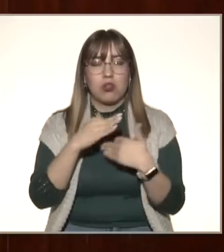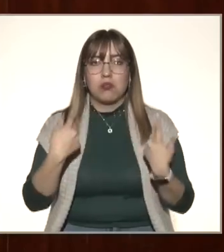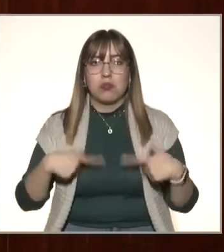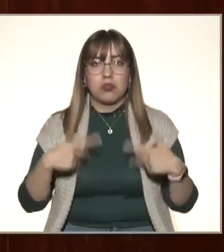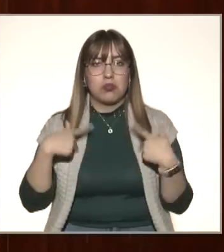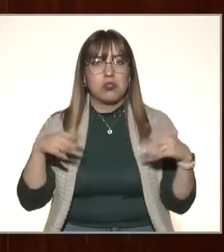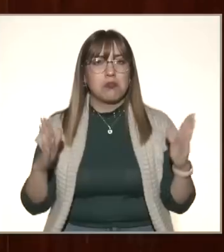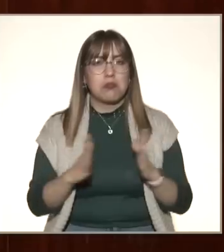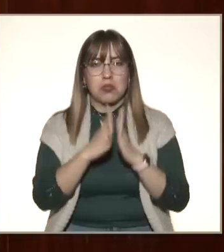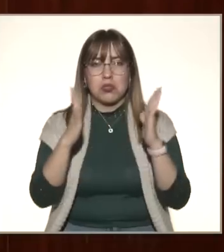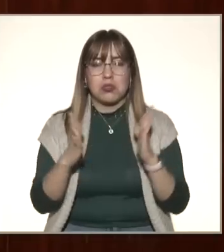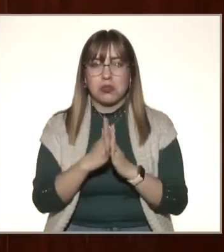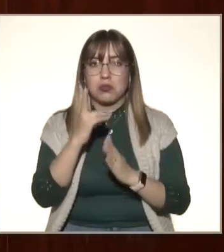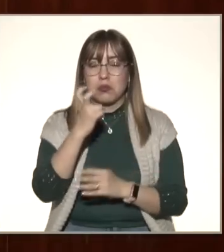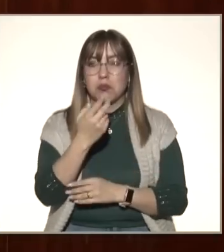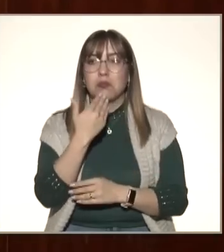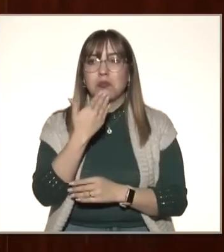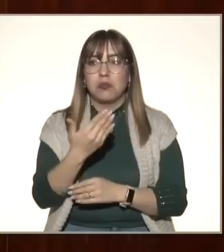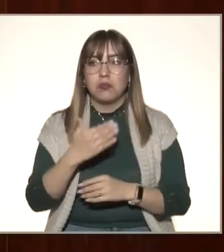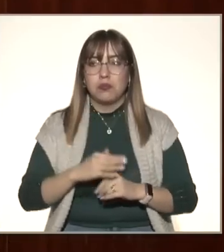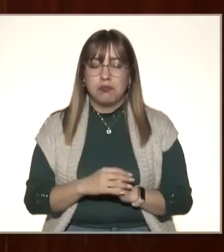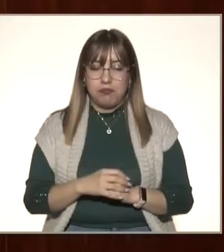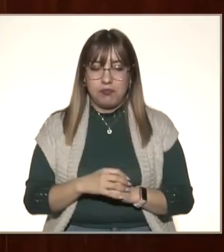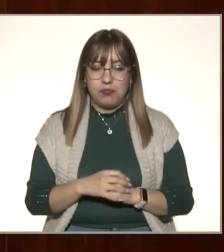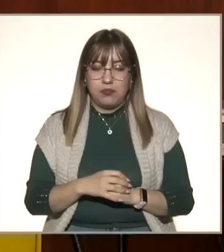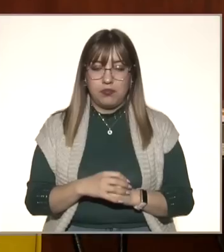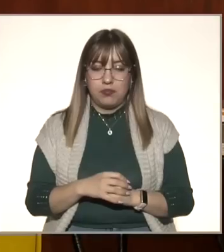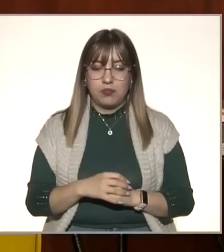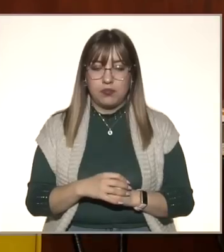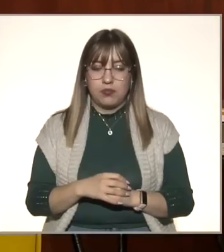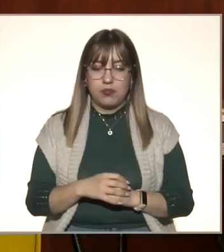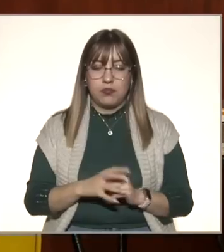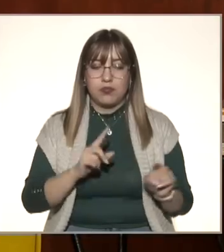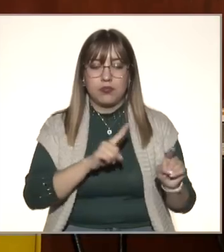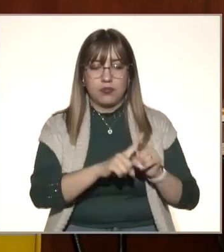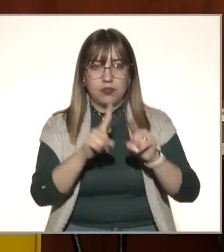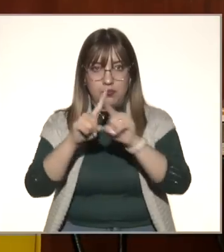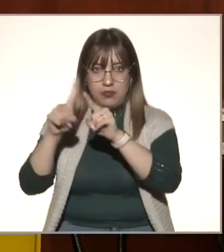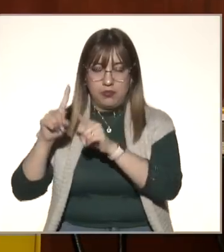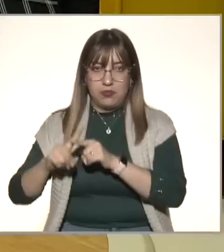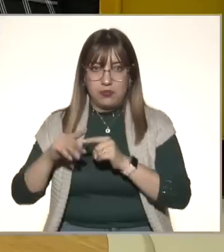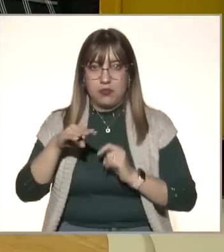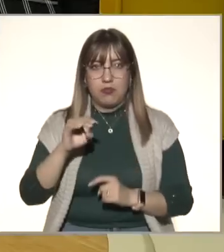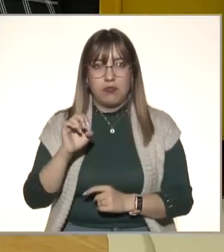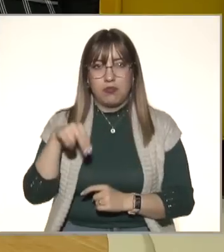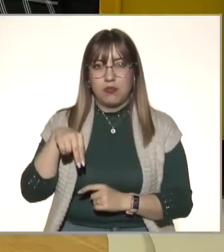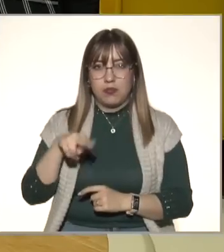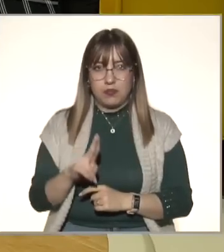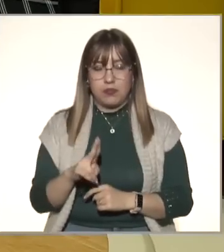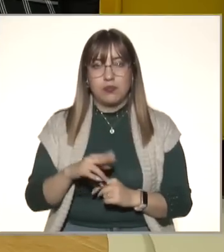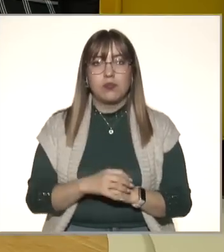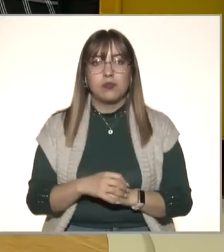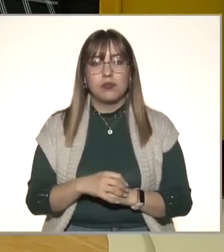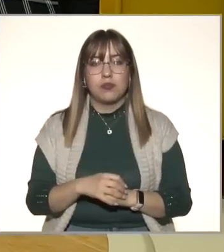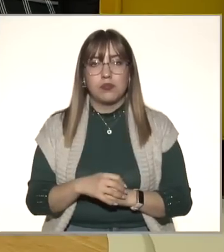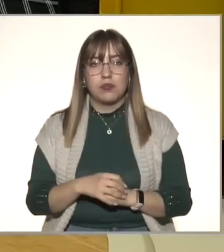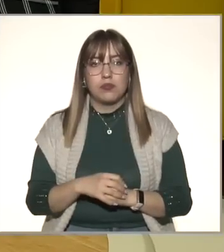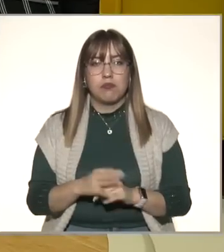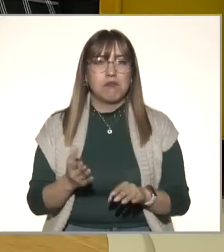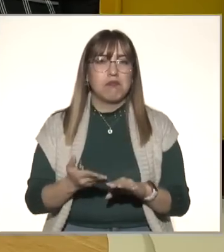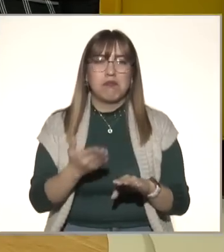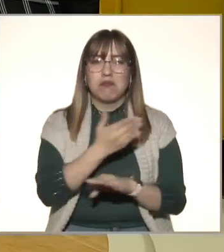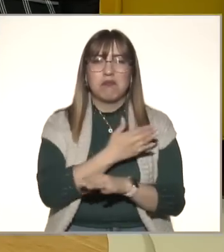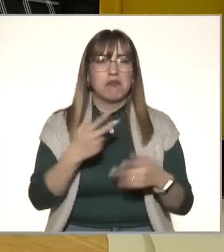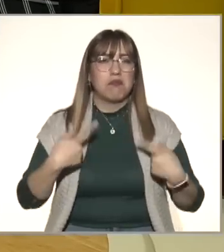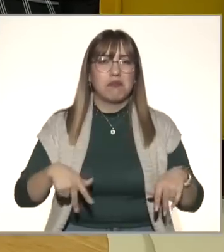¿no? Con un menú distinto. Quienes, como se mencionaba antes, que no pueden porque